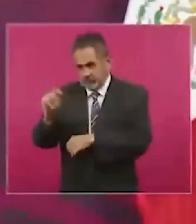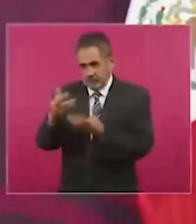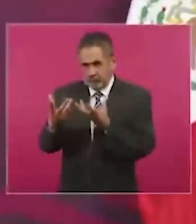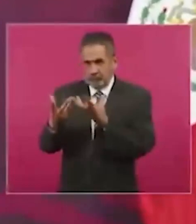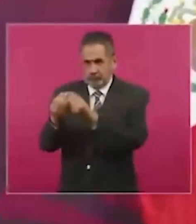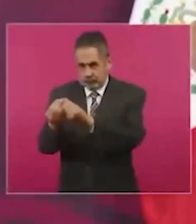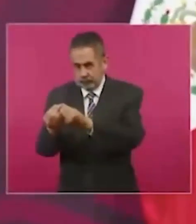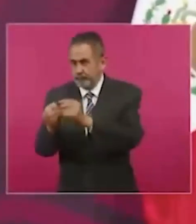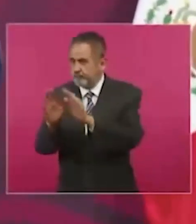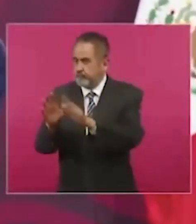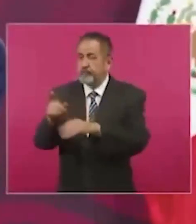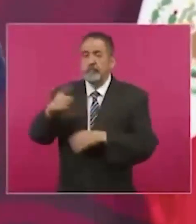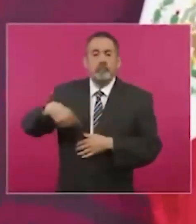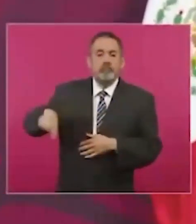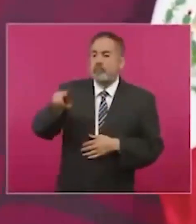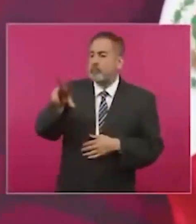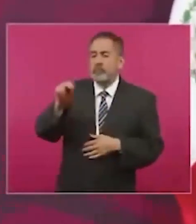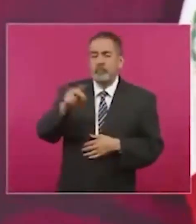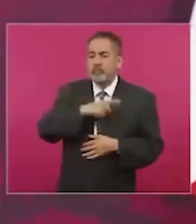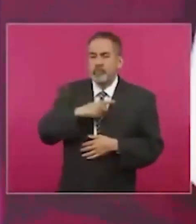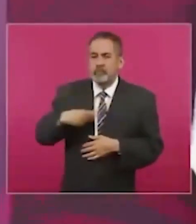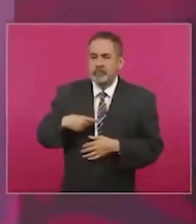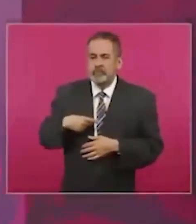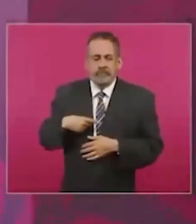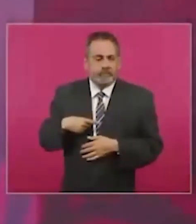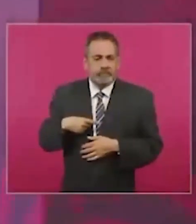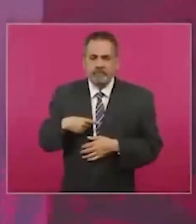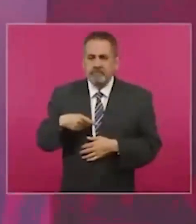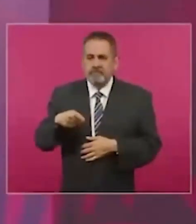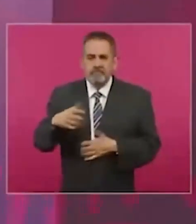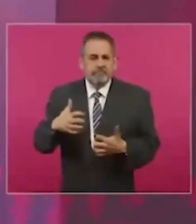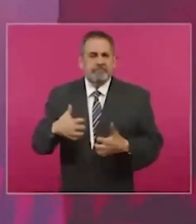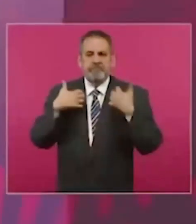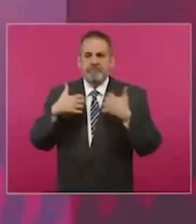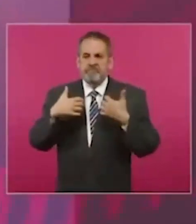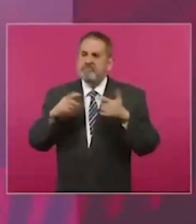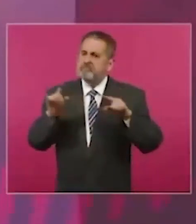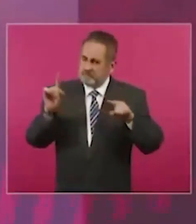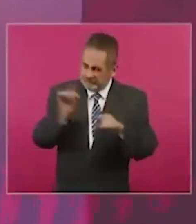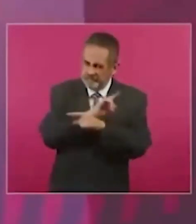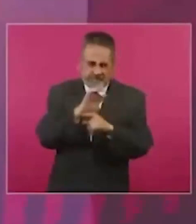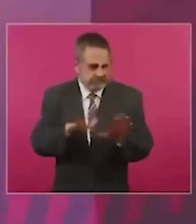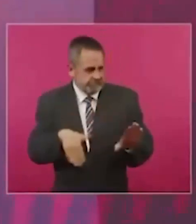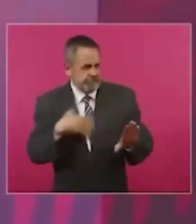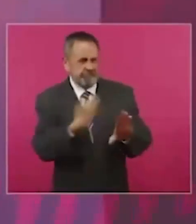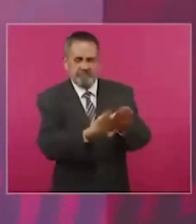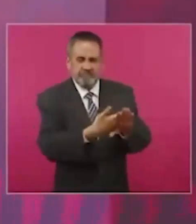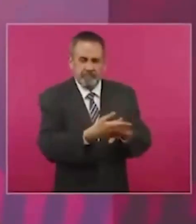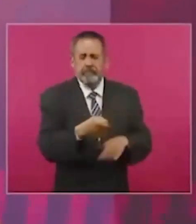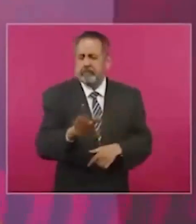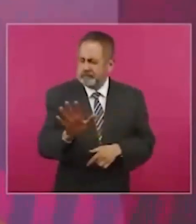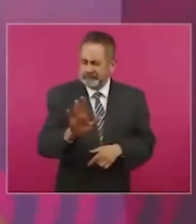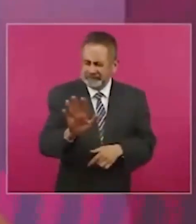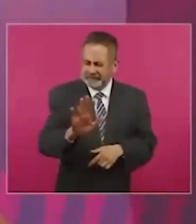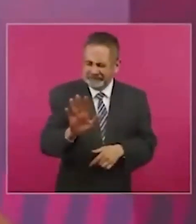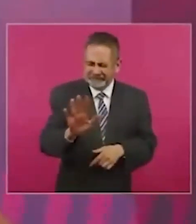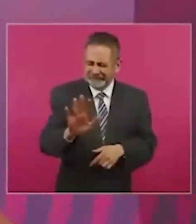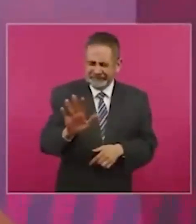intuye que esto pues es más que nada pues una plataforma electoral, un